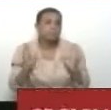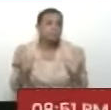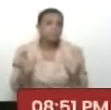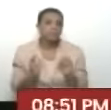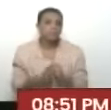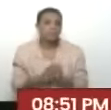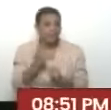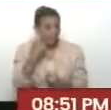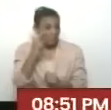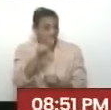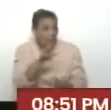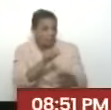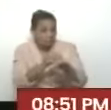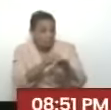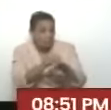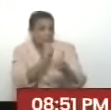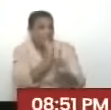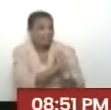Ajá.